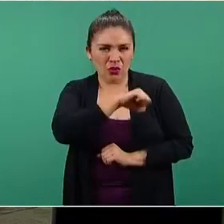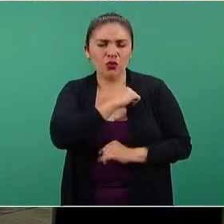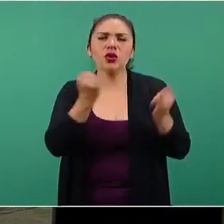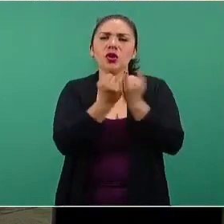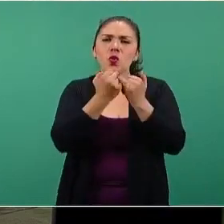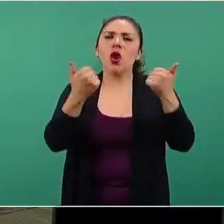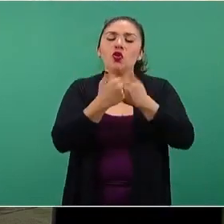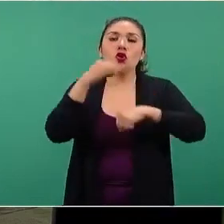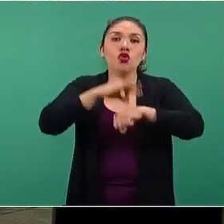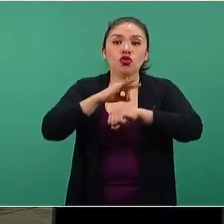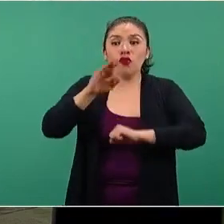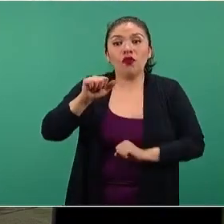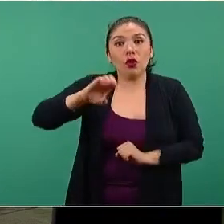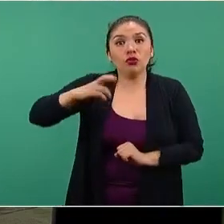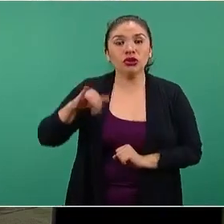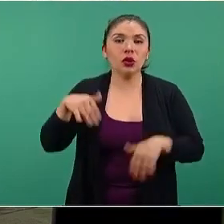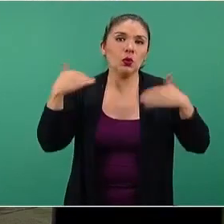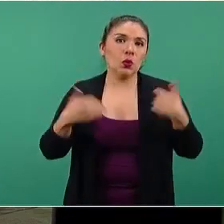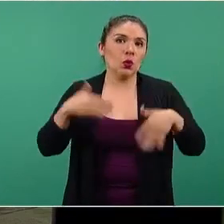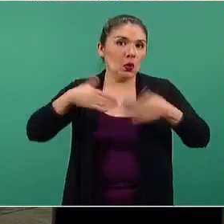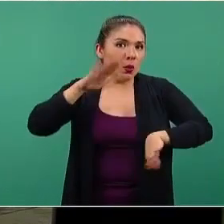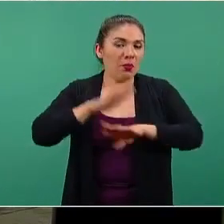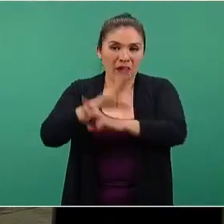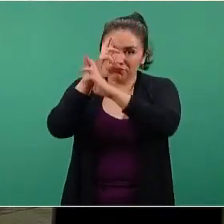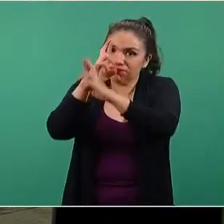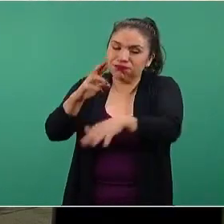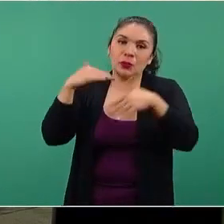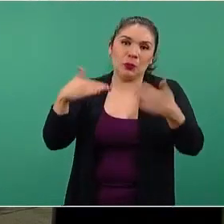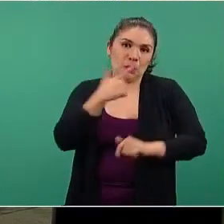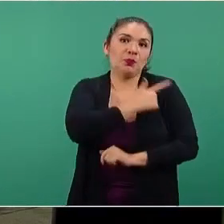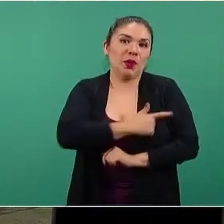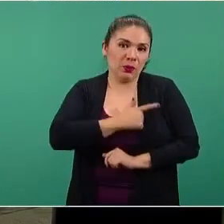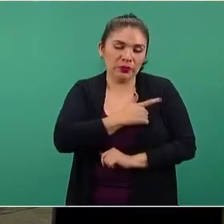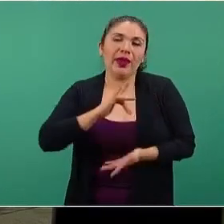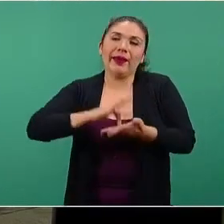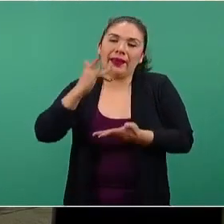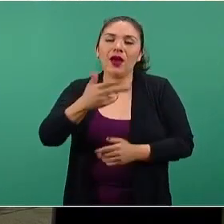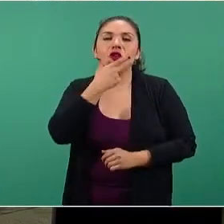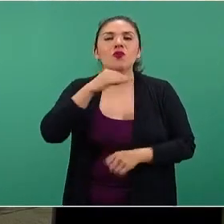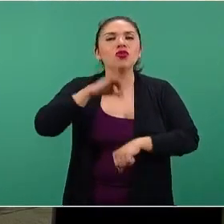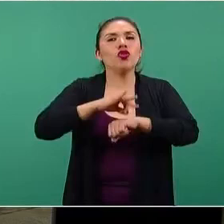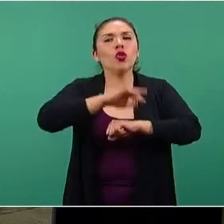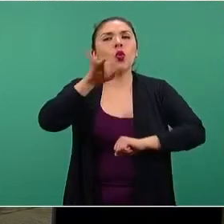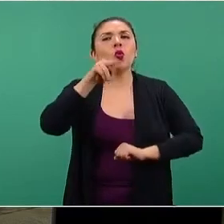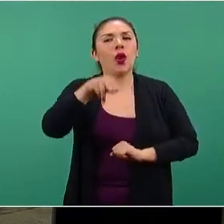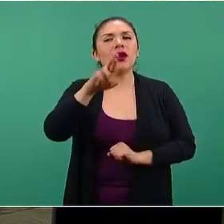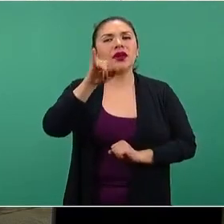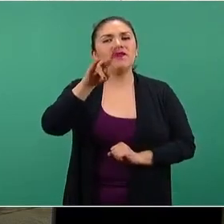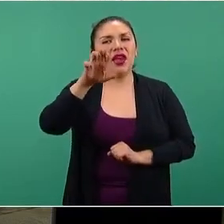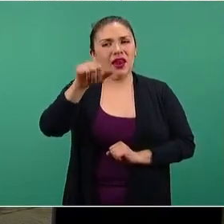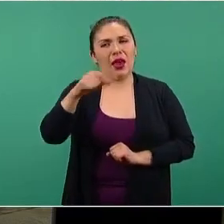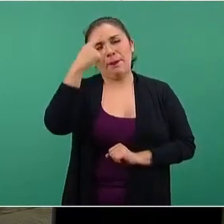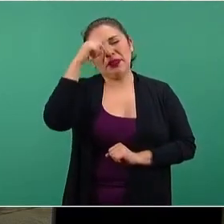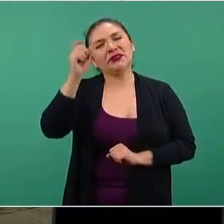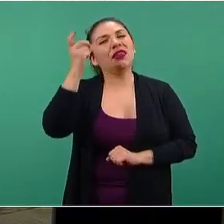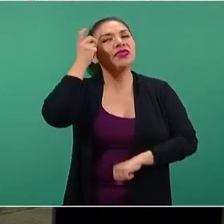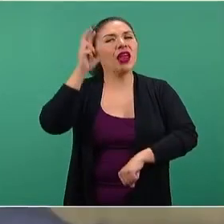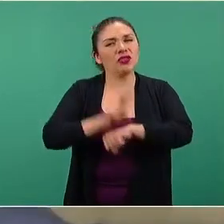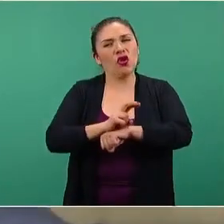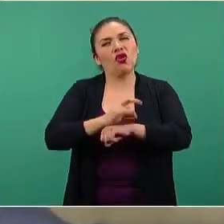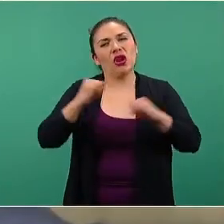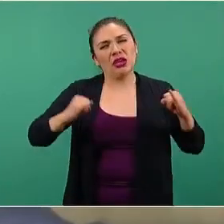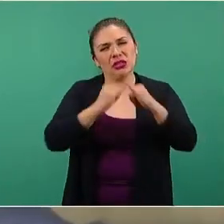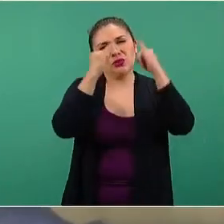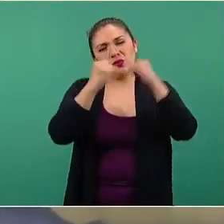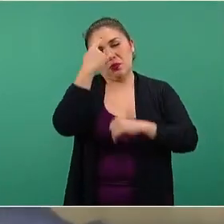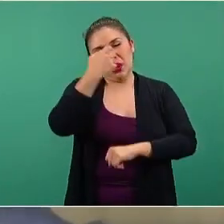al lado del doctor Fauci, evidentemente es un enorme privilegio también, y agradezco al doctor Juan Rivera Domarco, director del Instituto Nacional de Salud Pública,